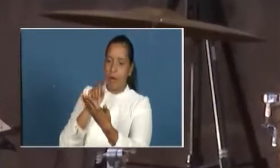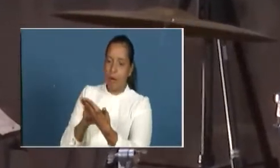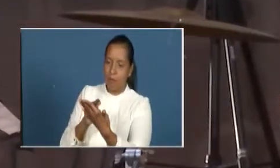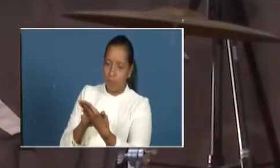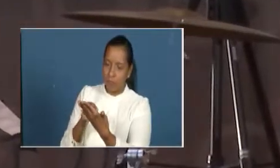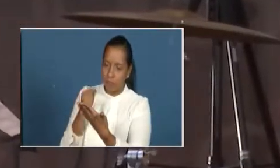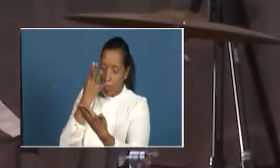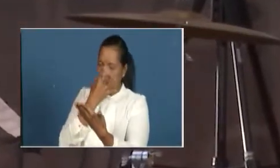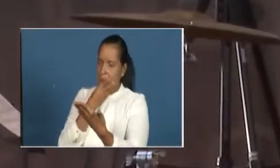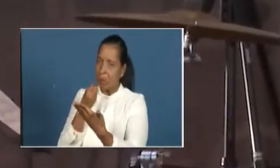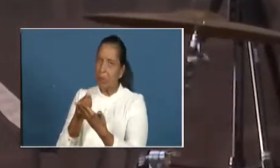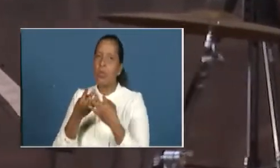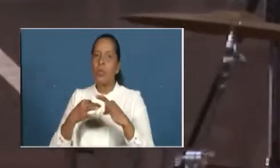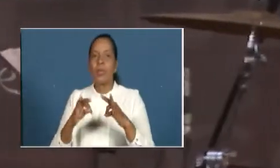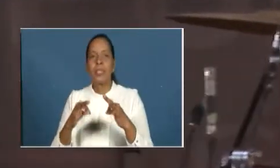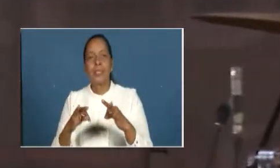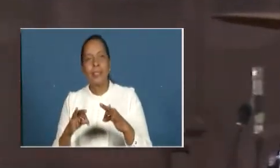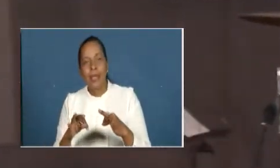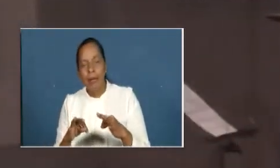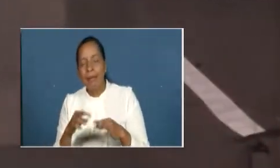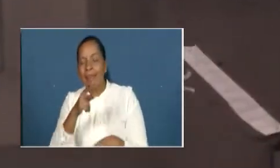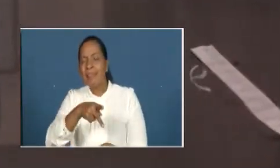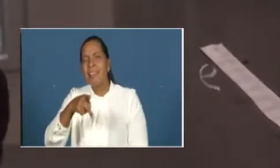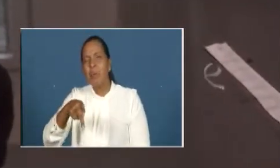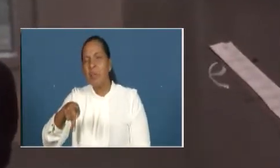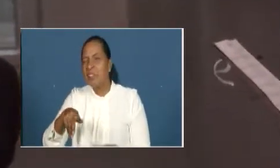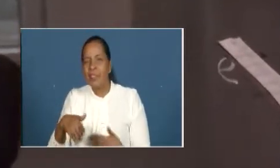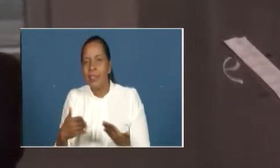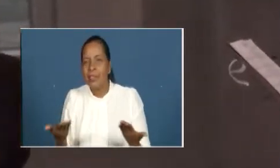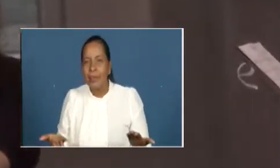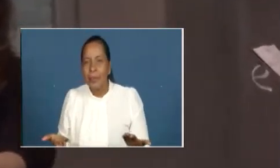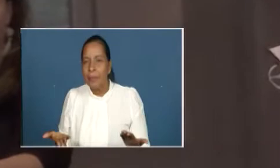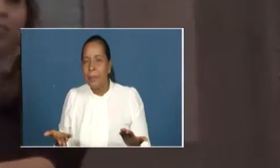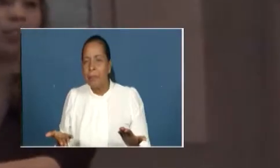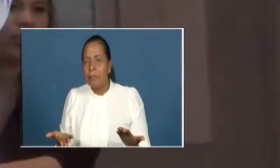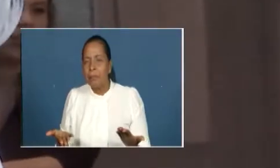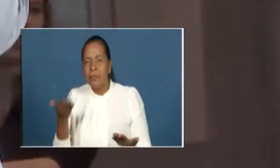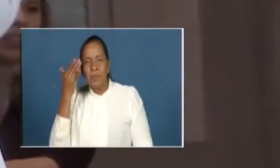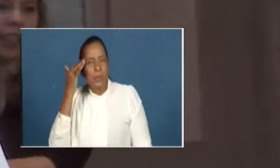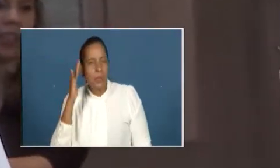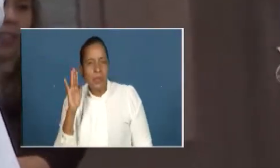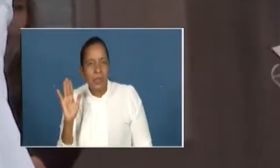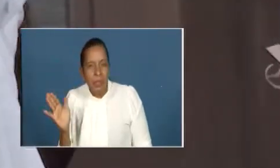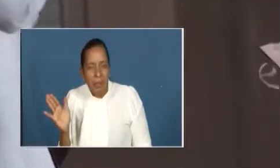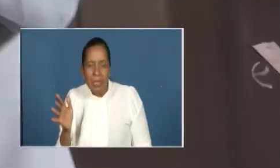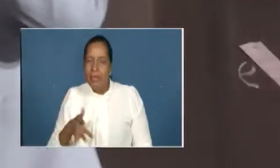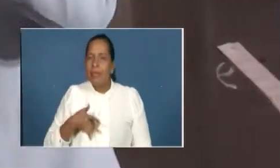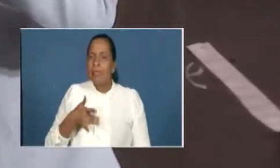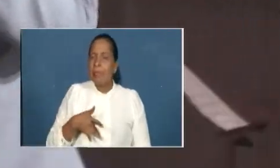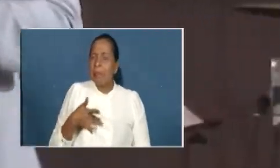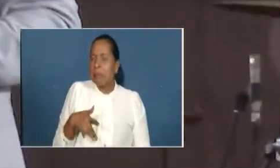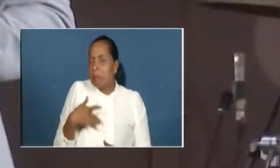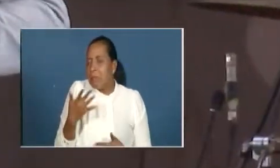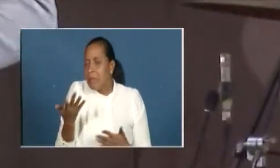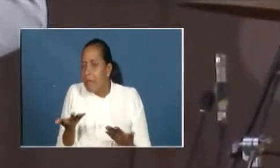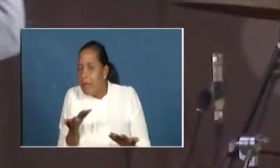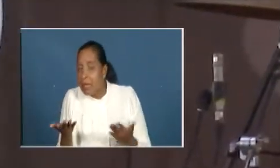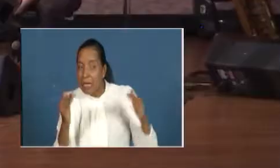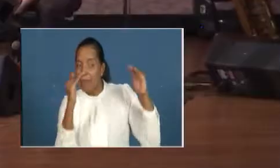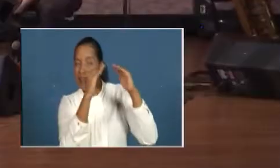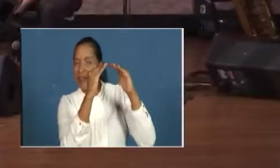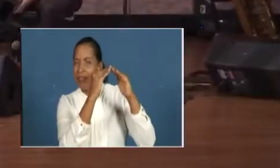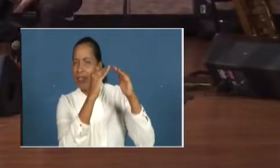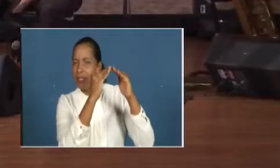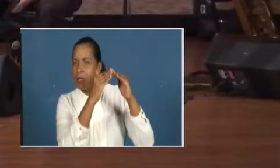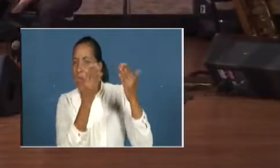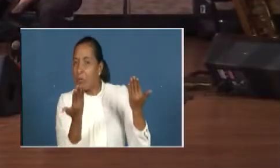Y trata de esas personas, pues, que no sé, si se sientan identificados en casa. Cuando